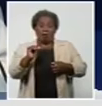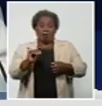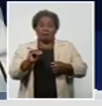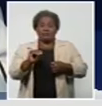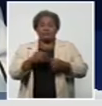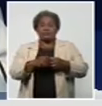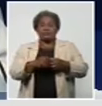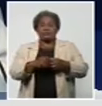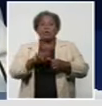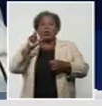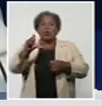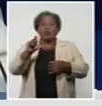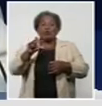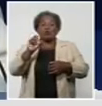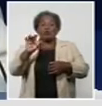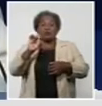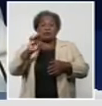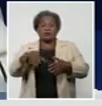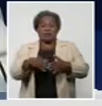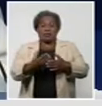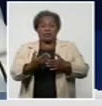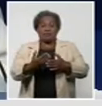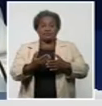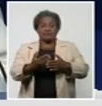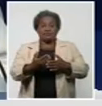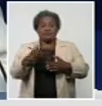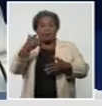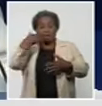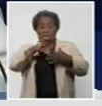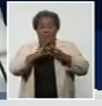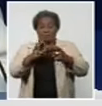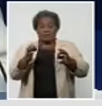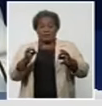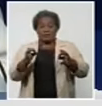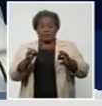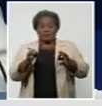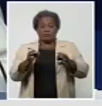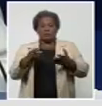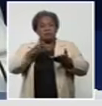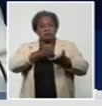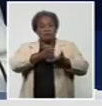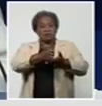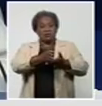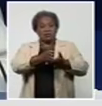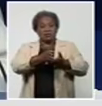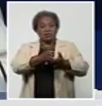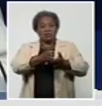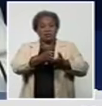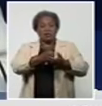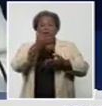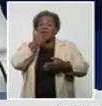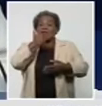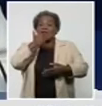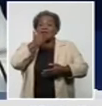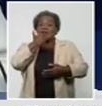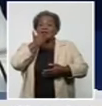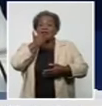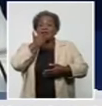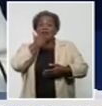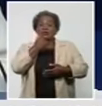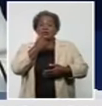en los últimos 15 días, pues Artemisa se mantiene con la tasa de incidencia